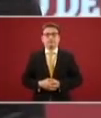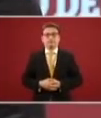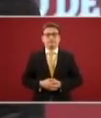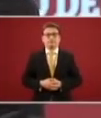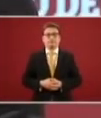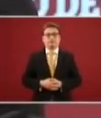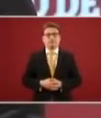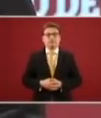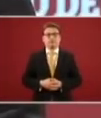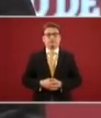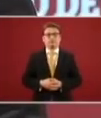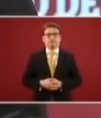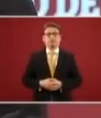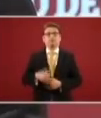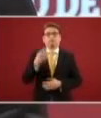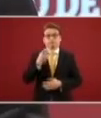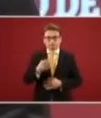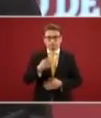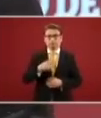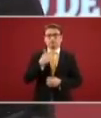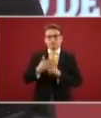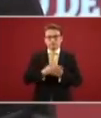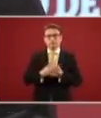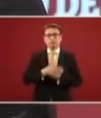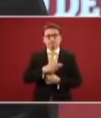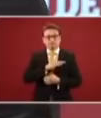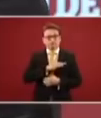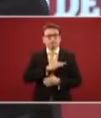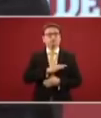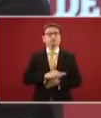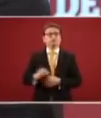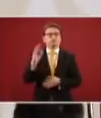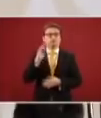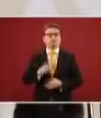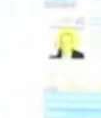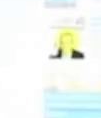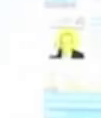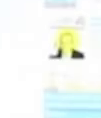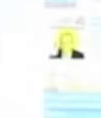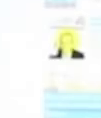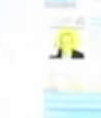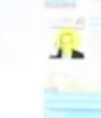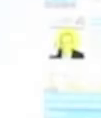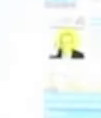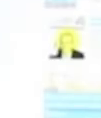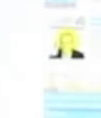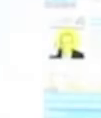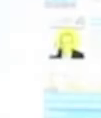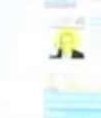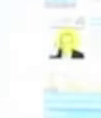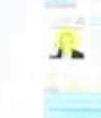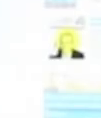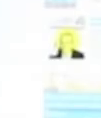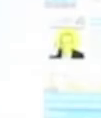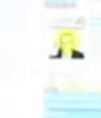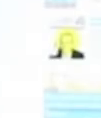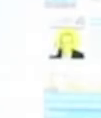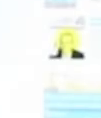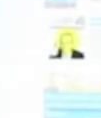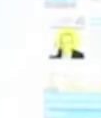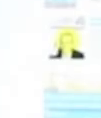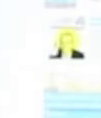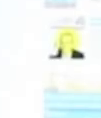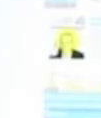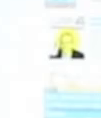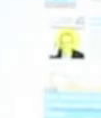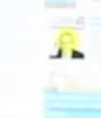esta ocasión en que se levanta la gente de Proceso o la gente de Reforma cuando lo cuestiona o el propio Jorge Ramos,